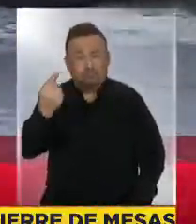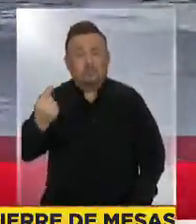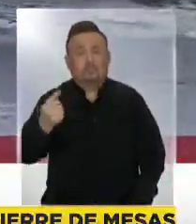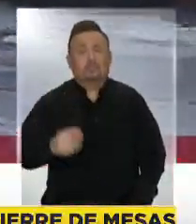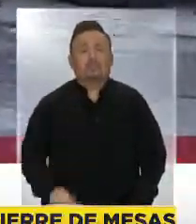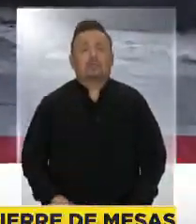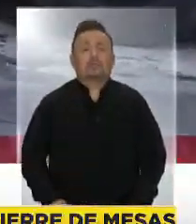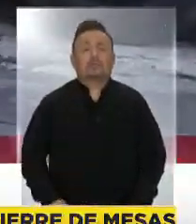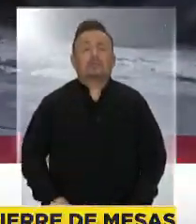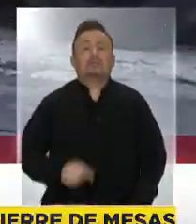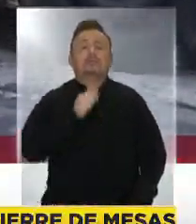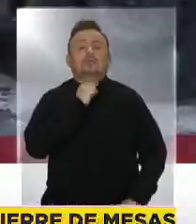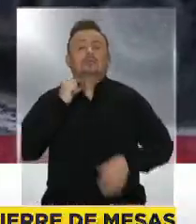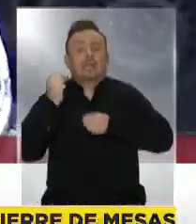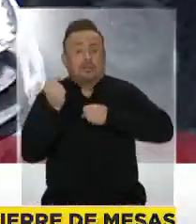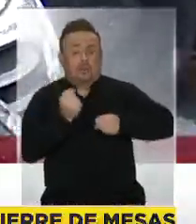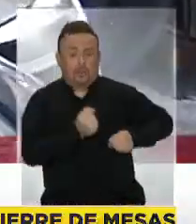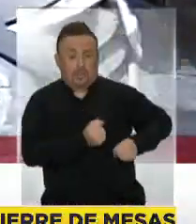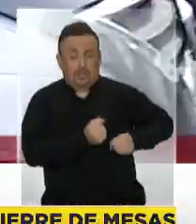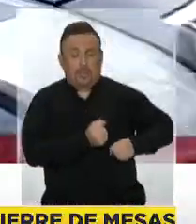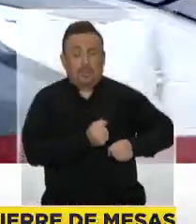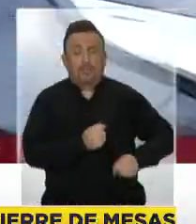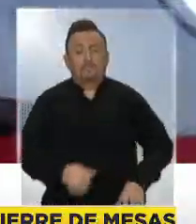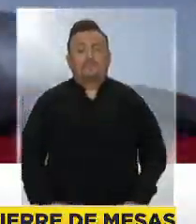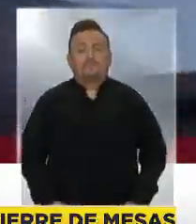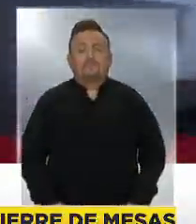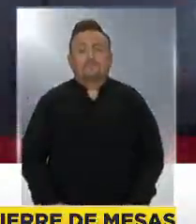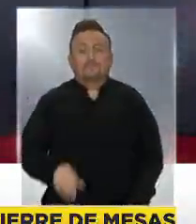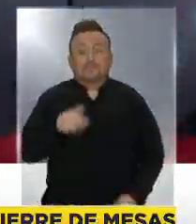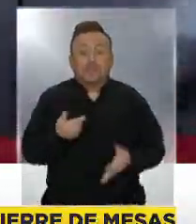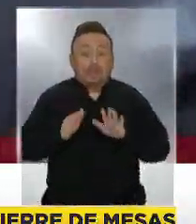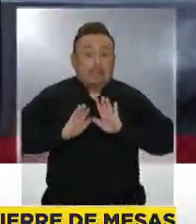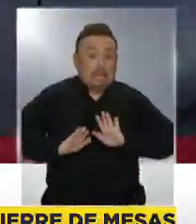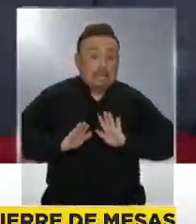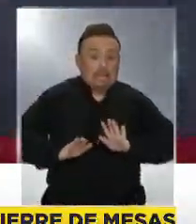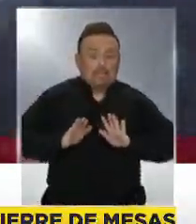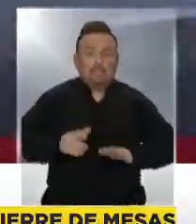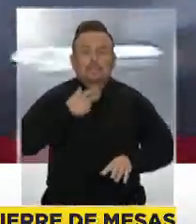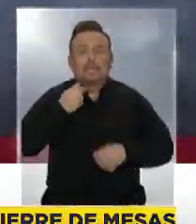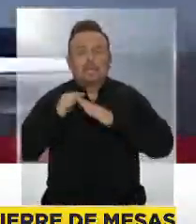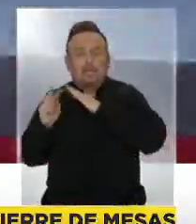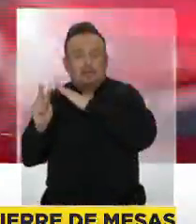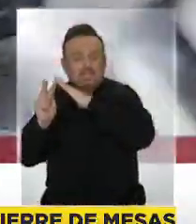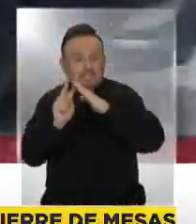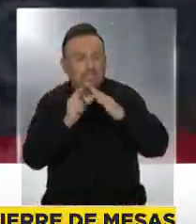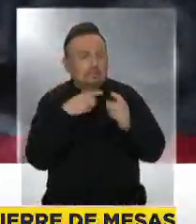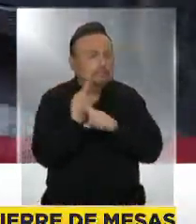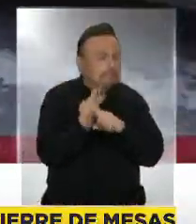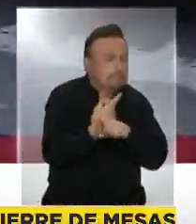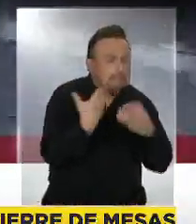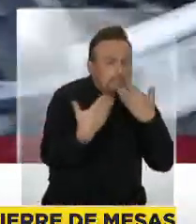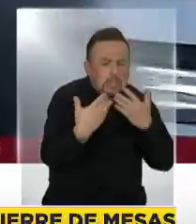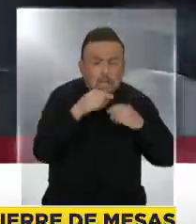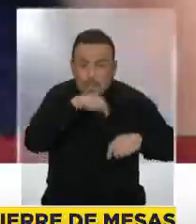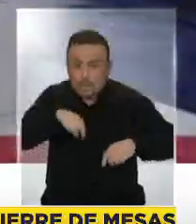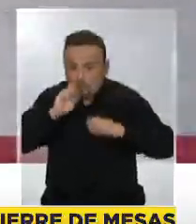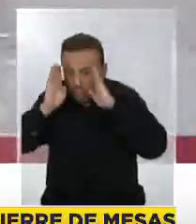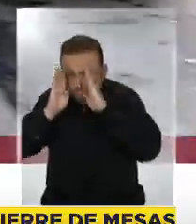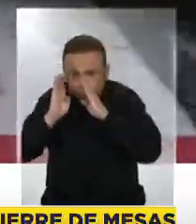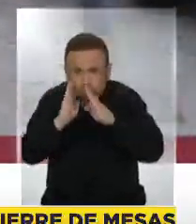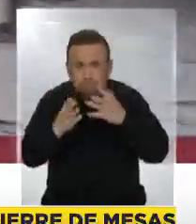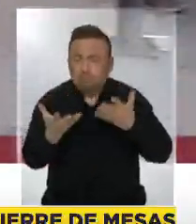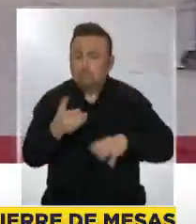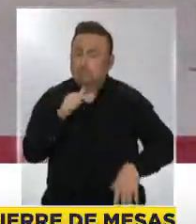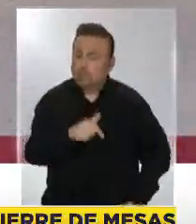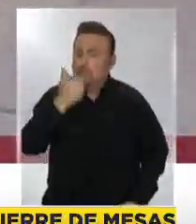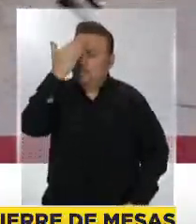hospital Padre Hurtado. Sí, mientras estamos acá, queremos conversar con los vecinos que han estado muy atentos a esta situación, que